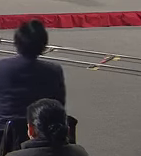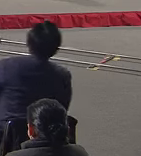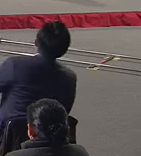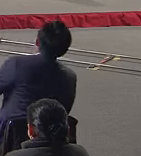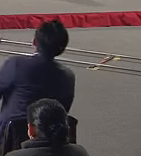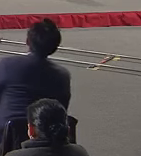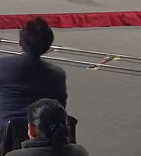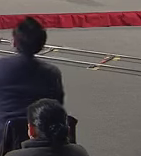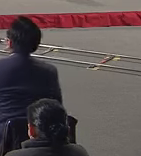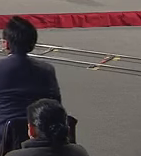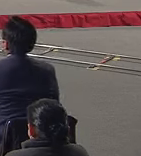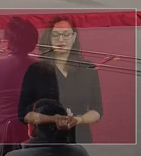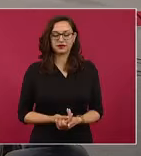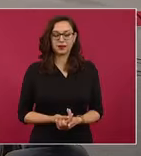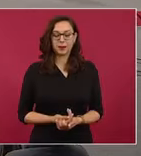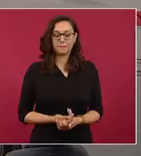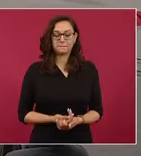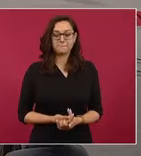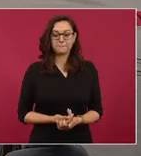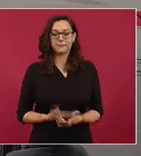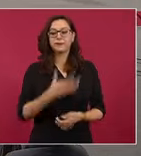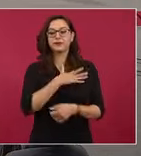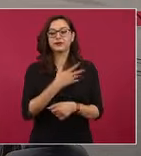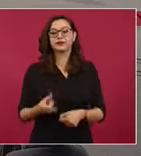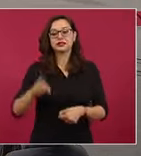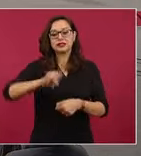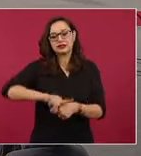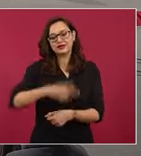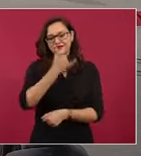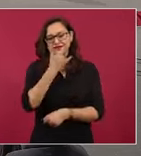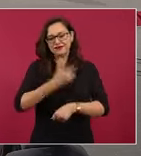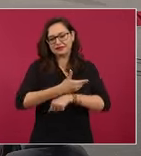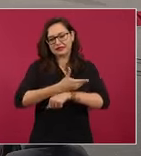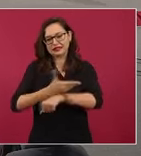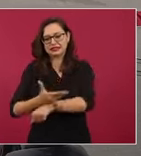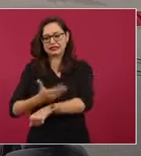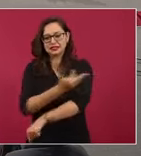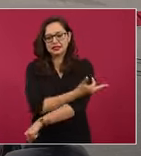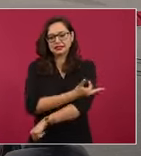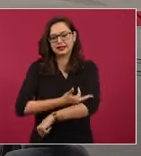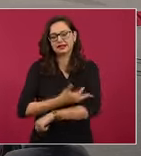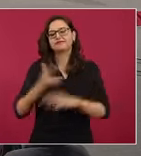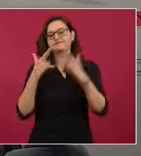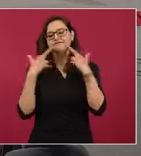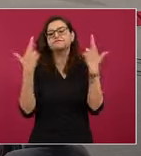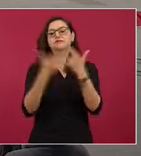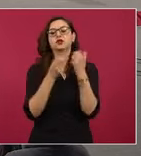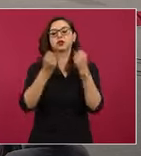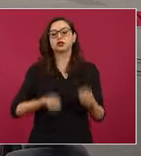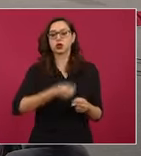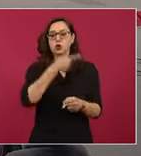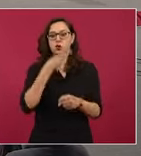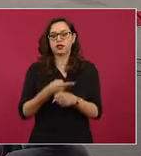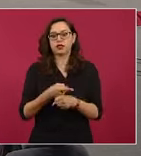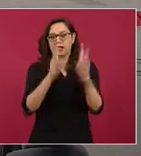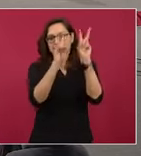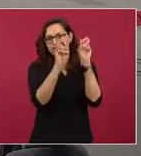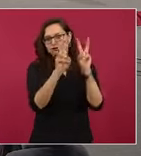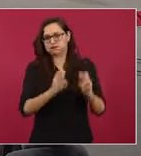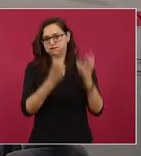estuvimos viendo muchas cosas en la reunión de seguridad desde muy temprano, pero ya vamos